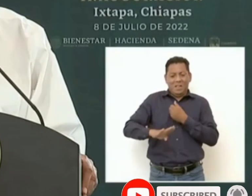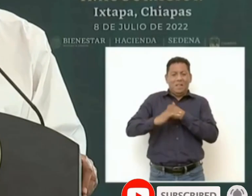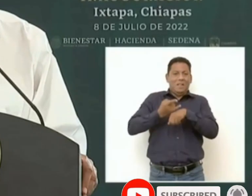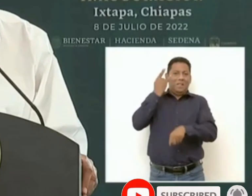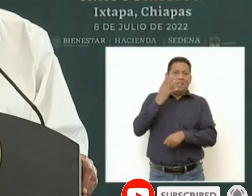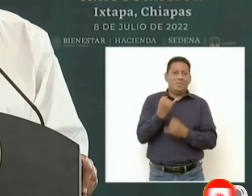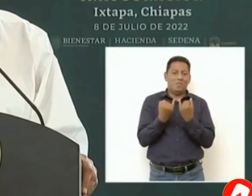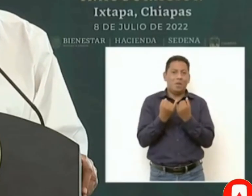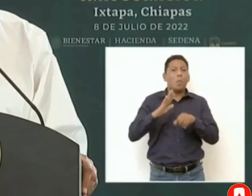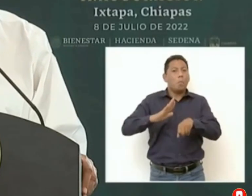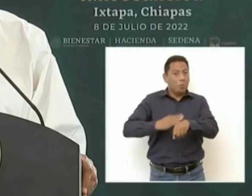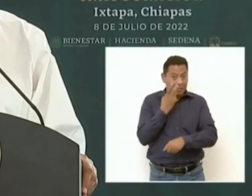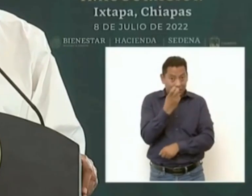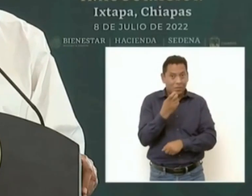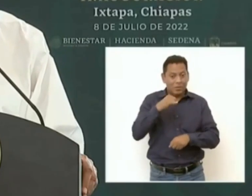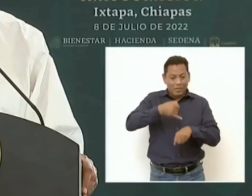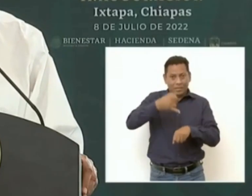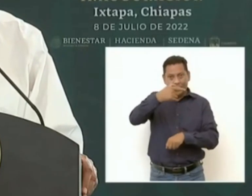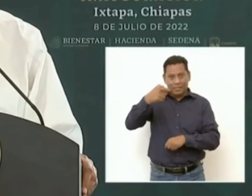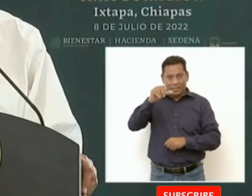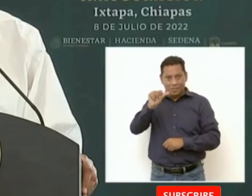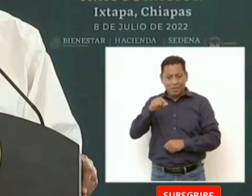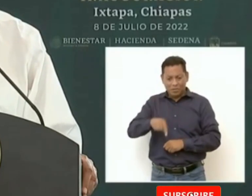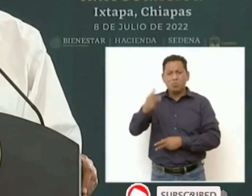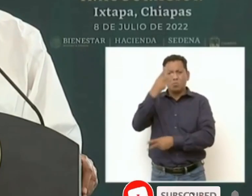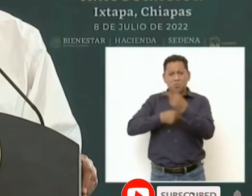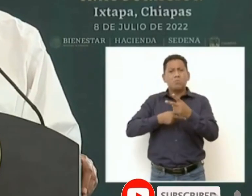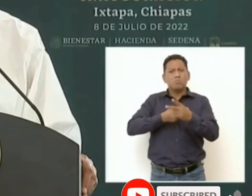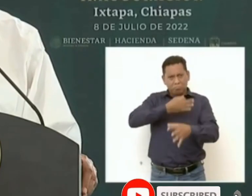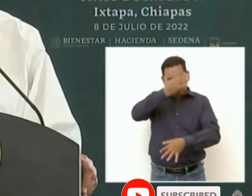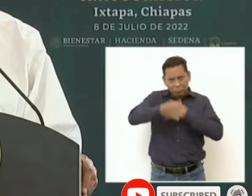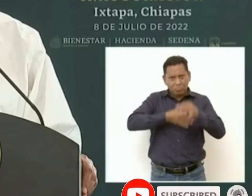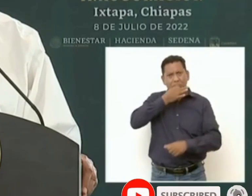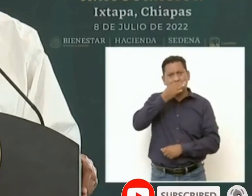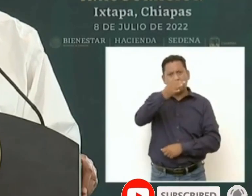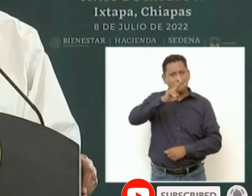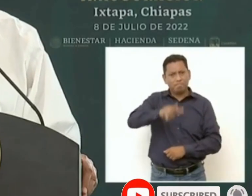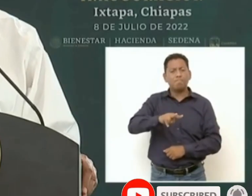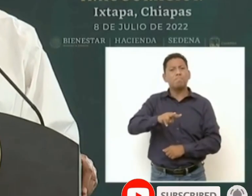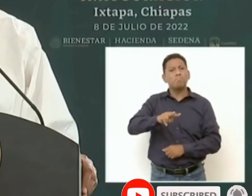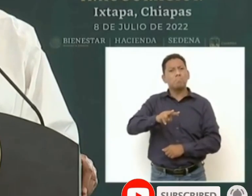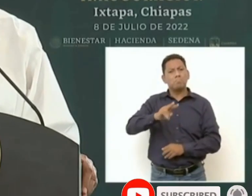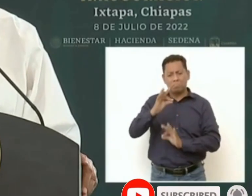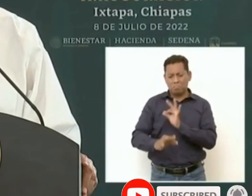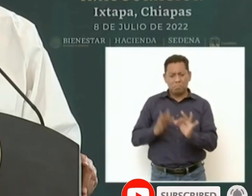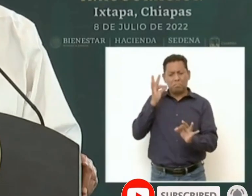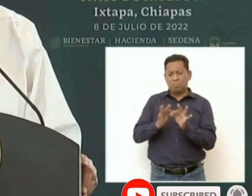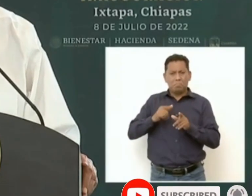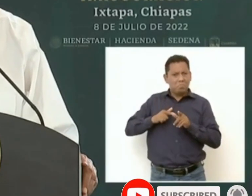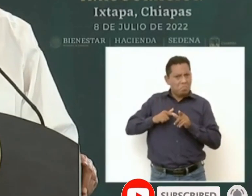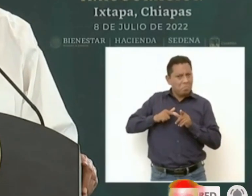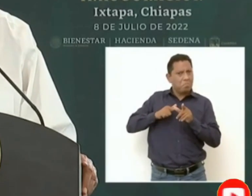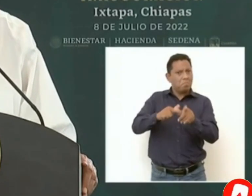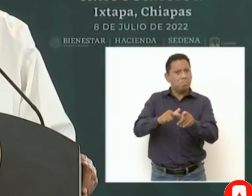vengo a Iztapa a decirles de que estamos cumpliendo y vamos a seguir cumpliendo.